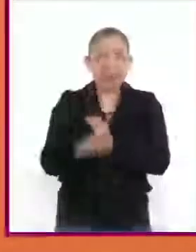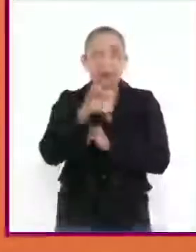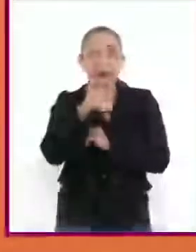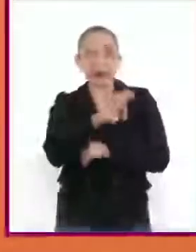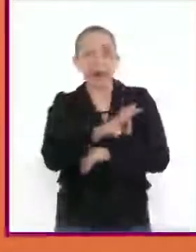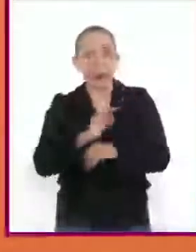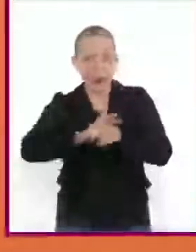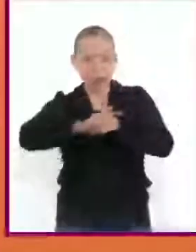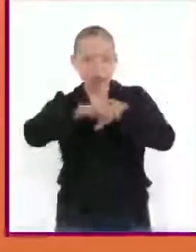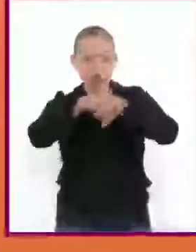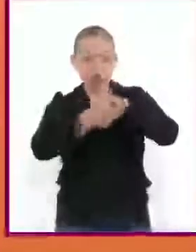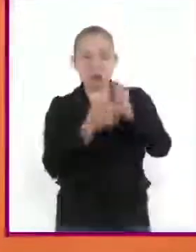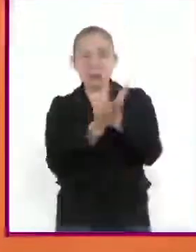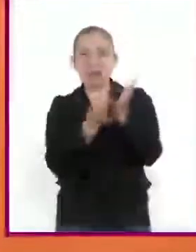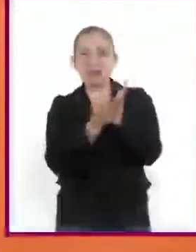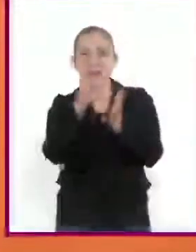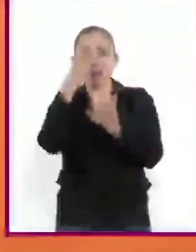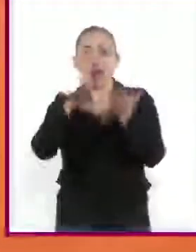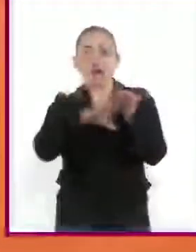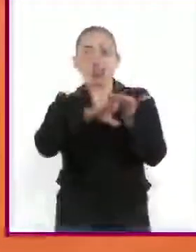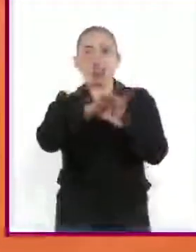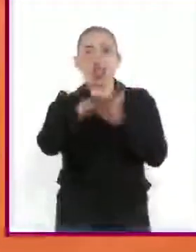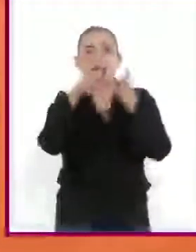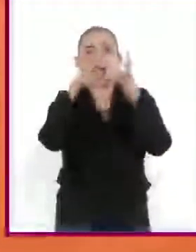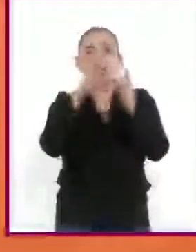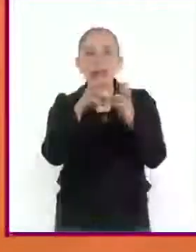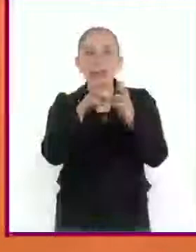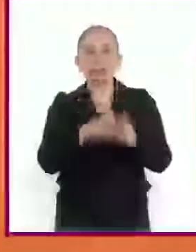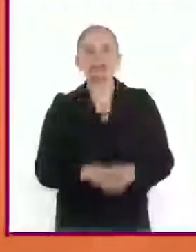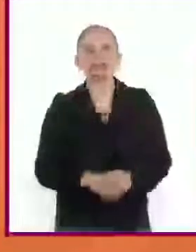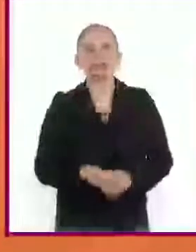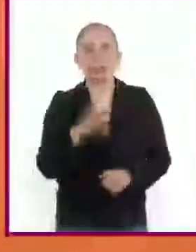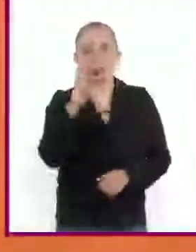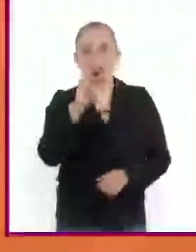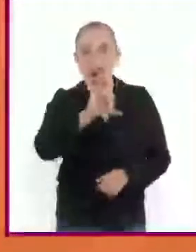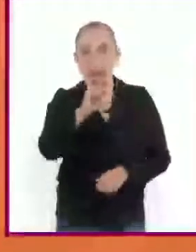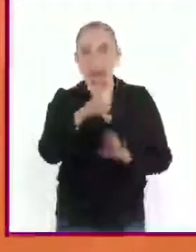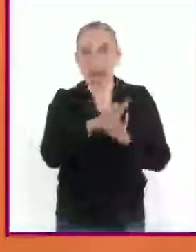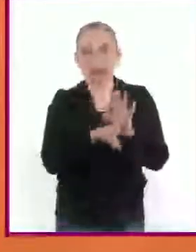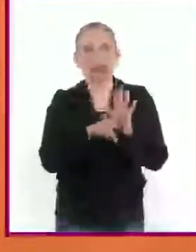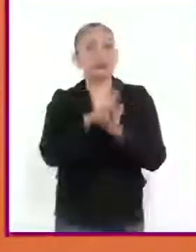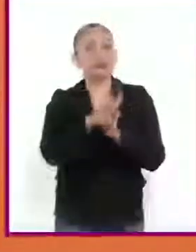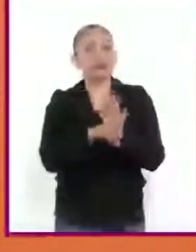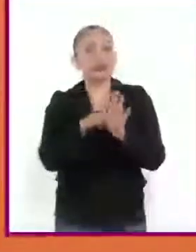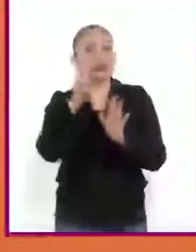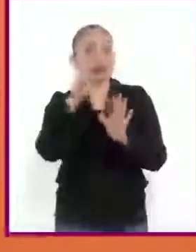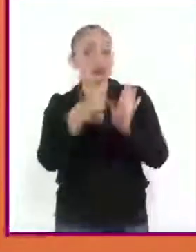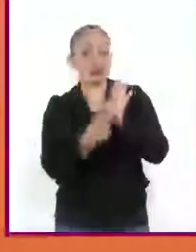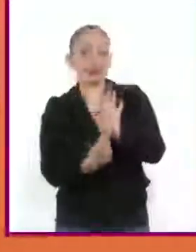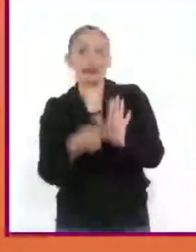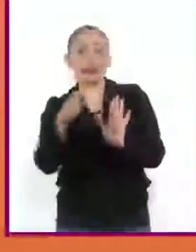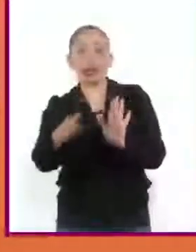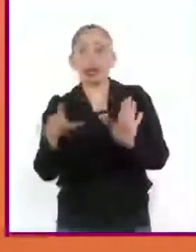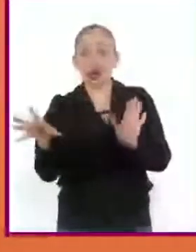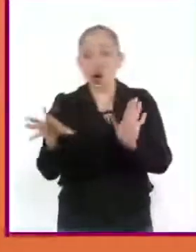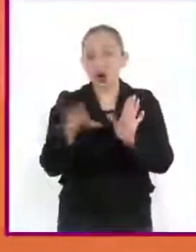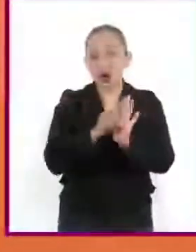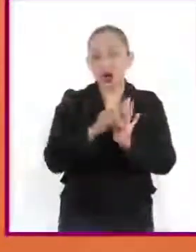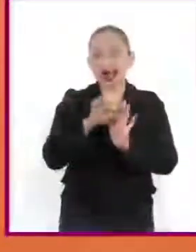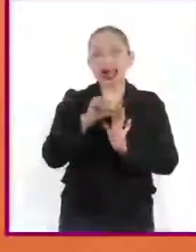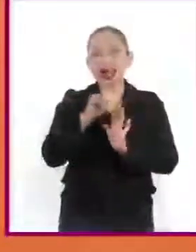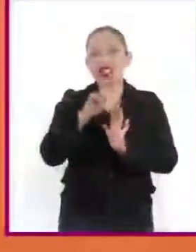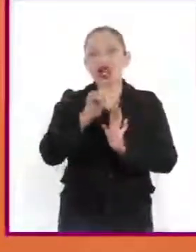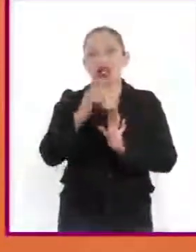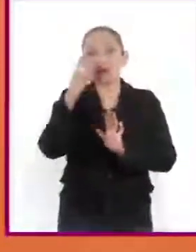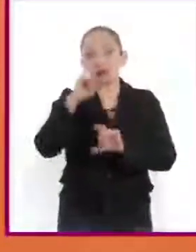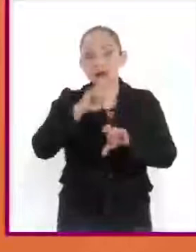pueden recubrirse los metales para evitar la corrosión. Veamos otro video en el que se presenta la transferencia de electrones